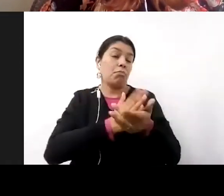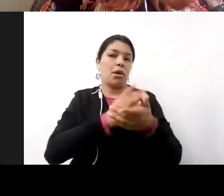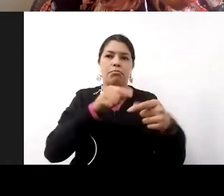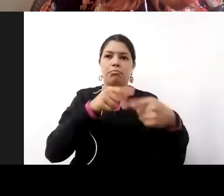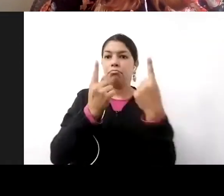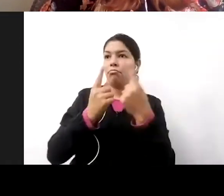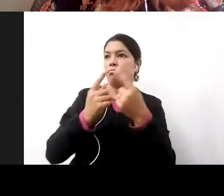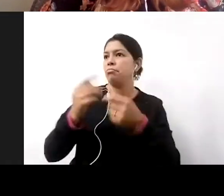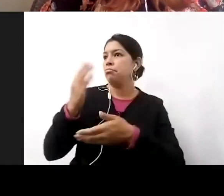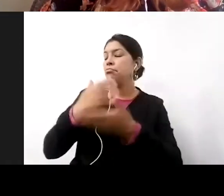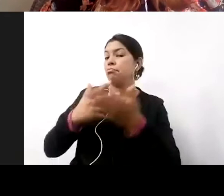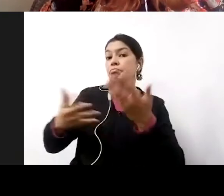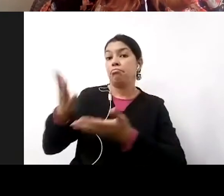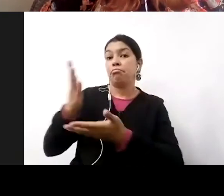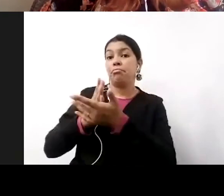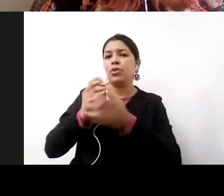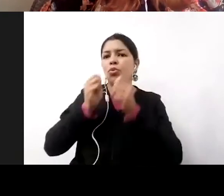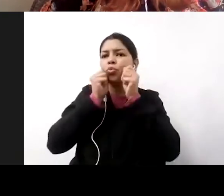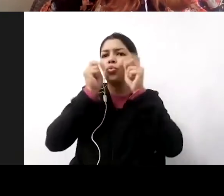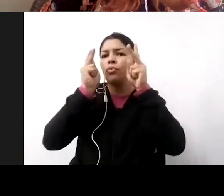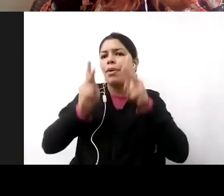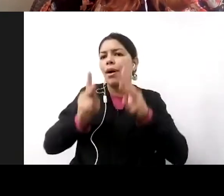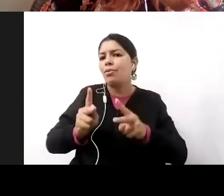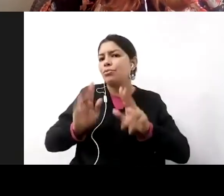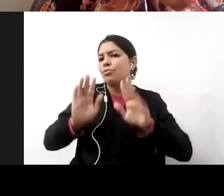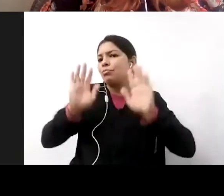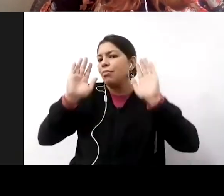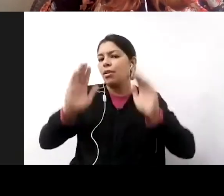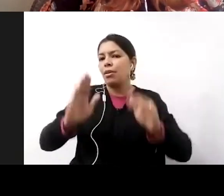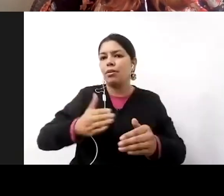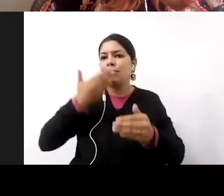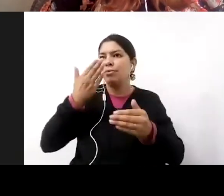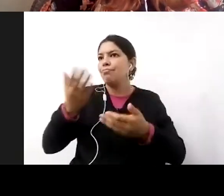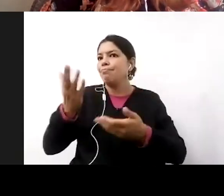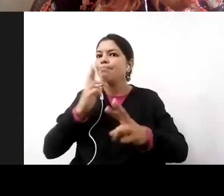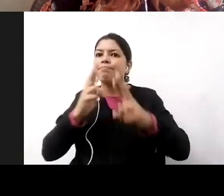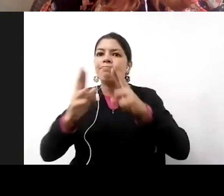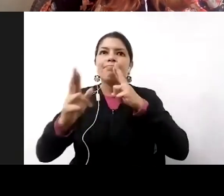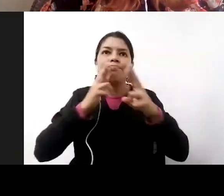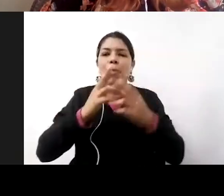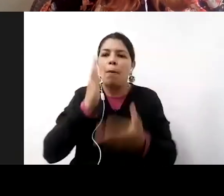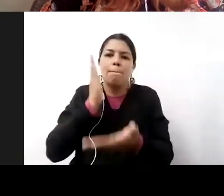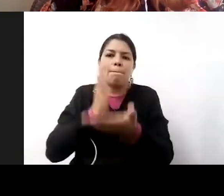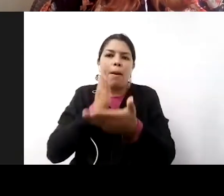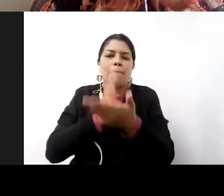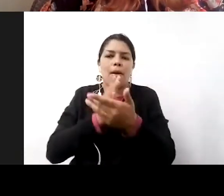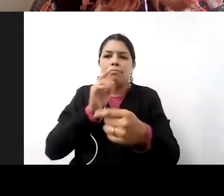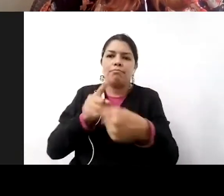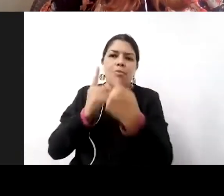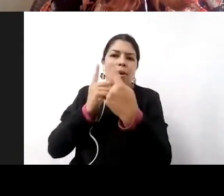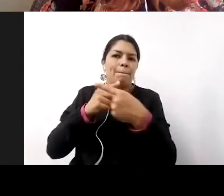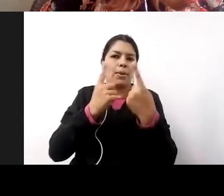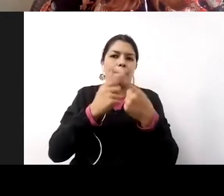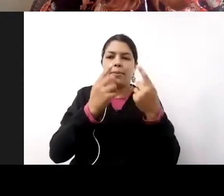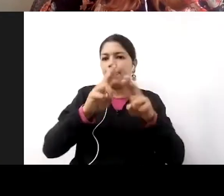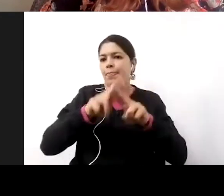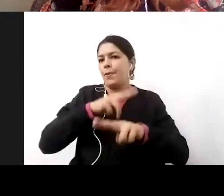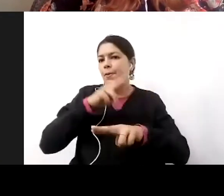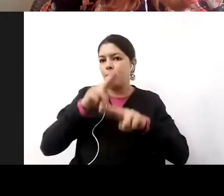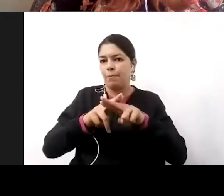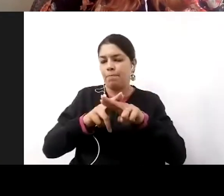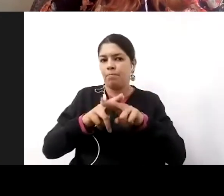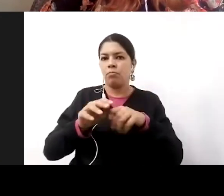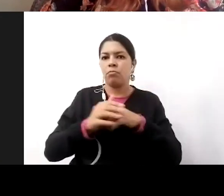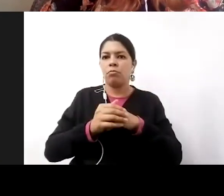algo de los seres humanos que no podemos evitar cuando nos relacionamos con otros. Por lo tanto, hay que dejar de verlo